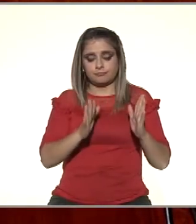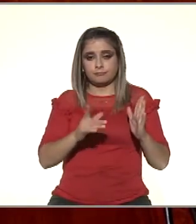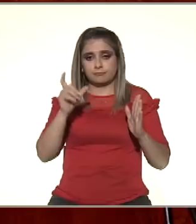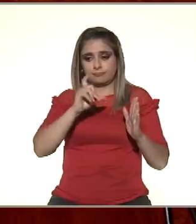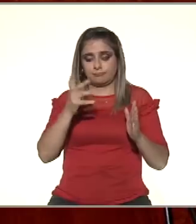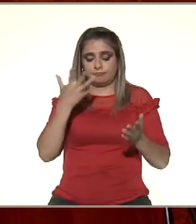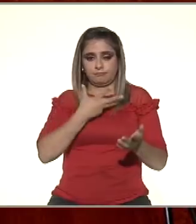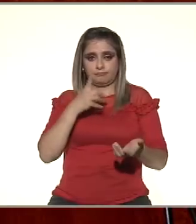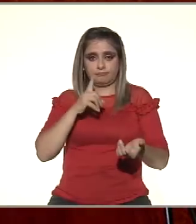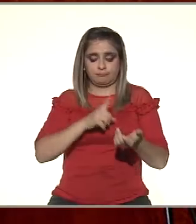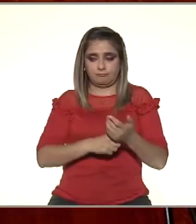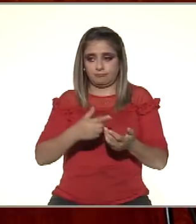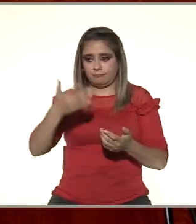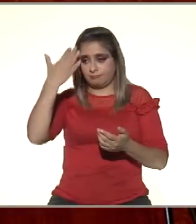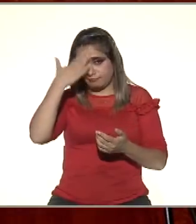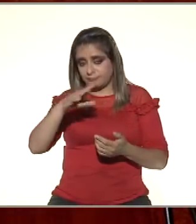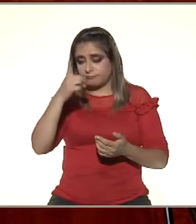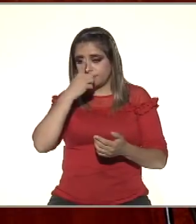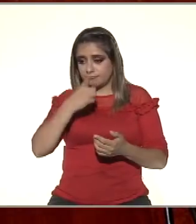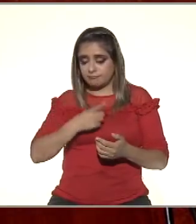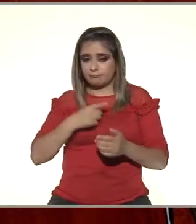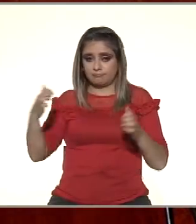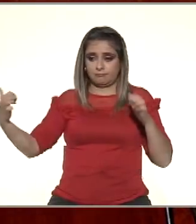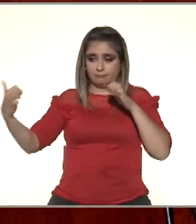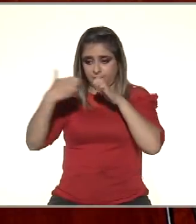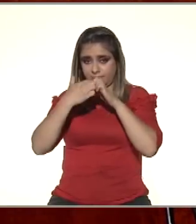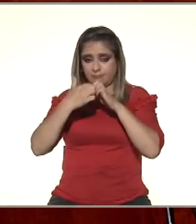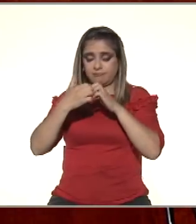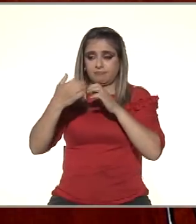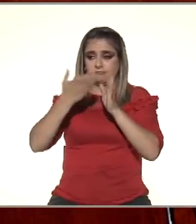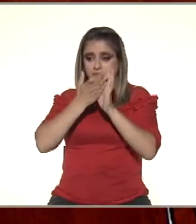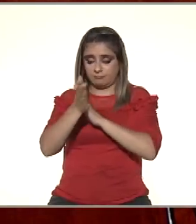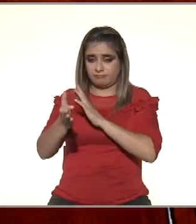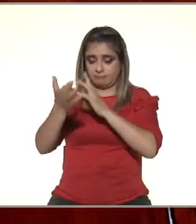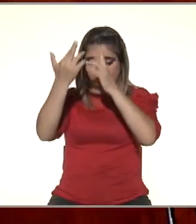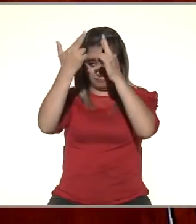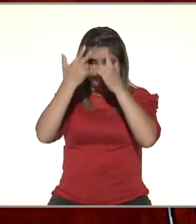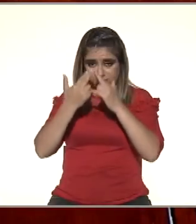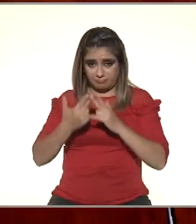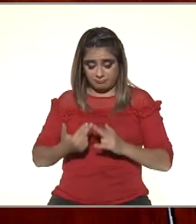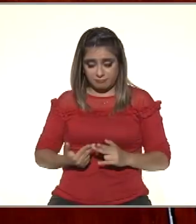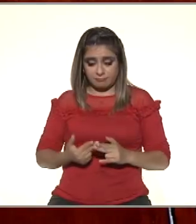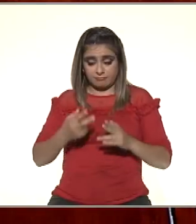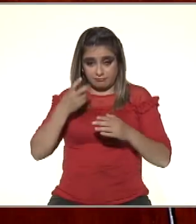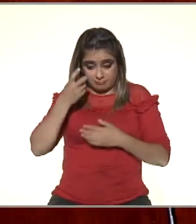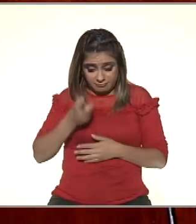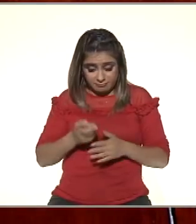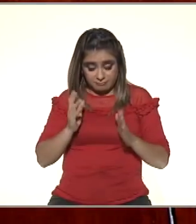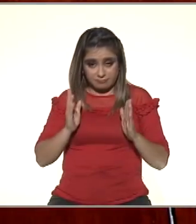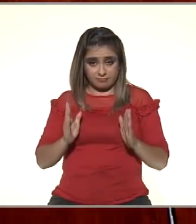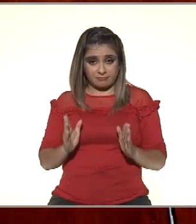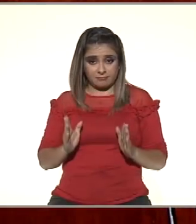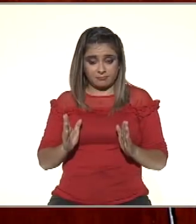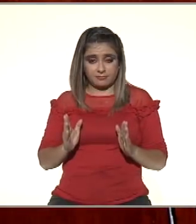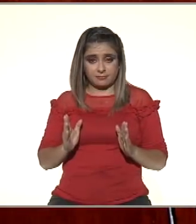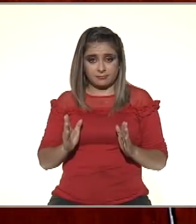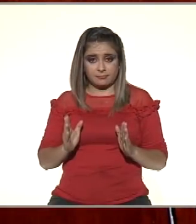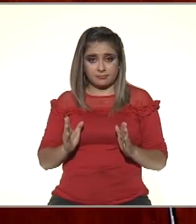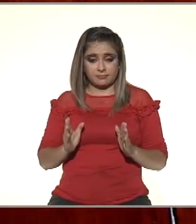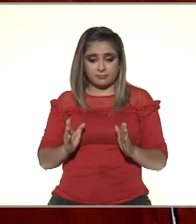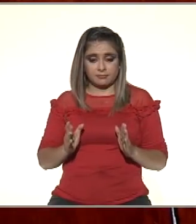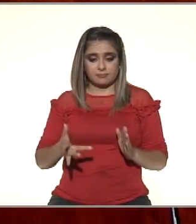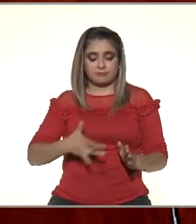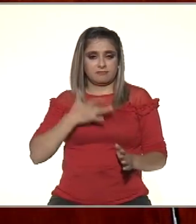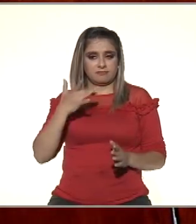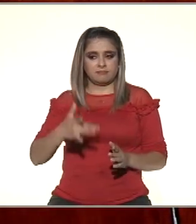el trancauzo, se supo, se sabe la carta, la confesión, lo que sea, en ese momento están los